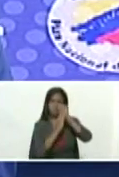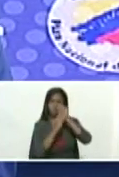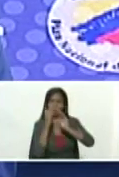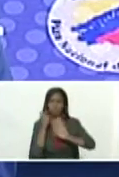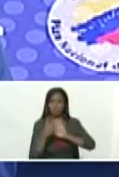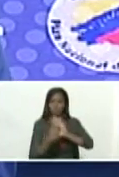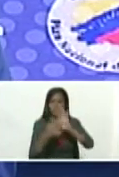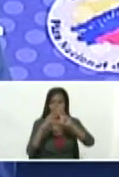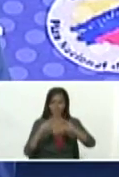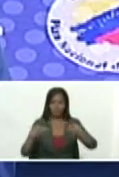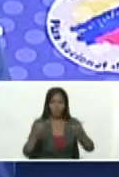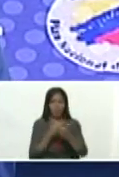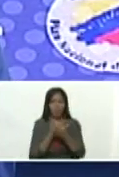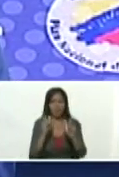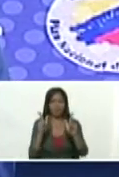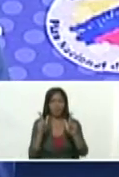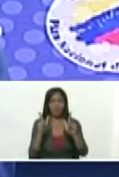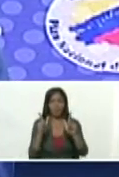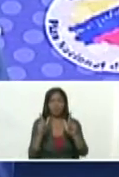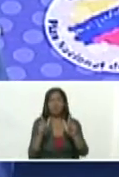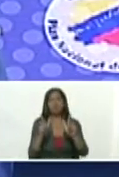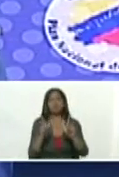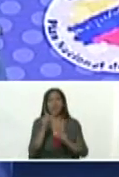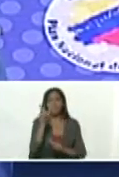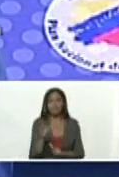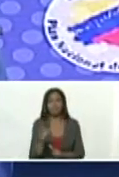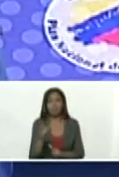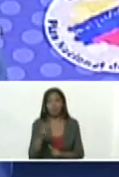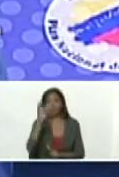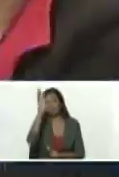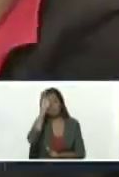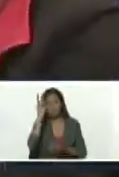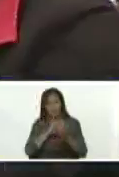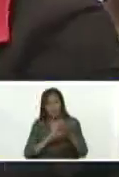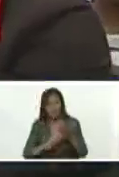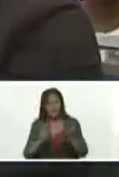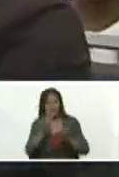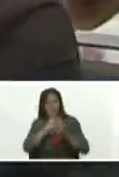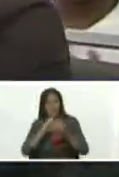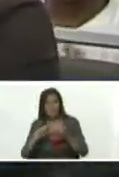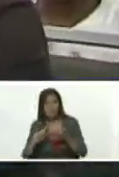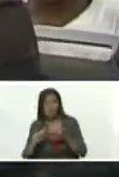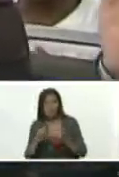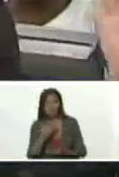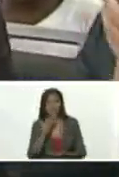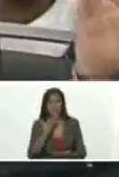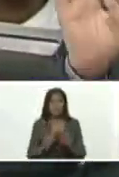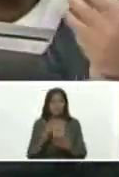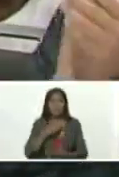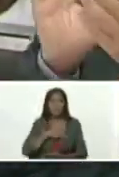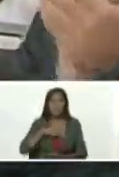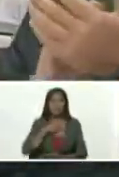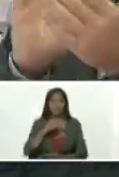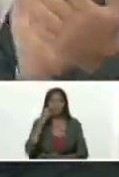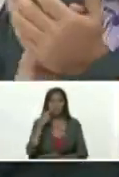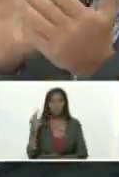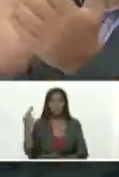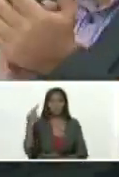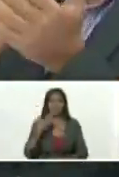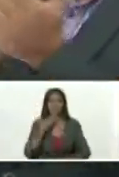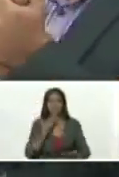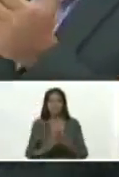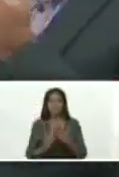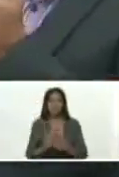declarado territorio libre de analfabetismo. Gracias a la misión Robinson.